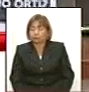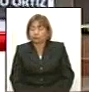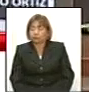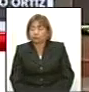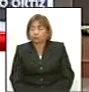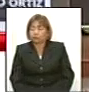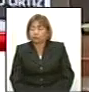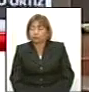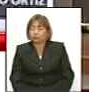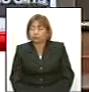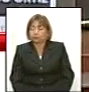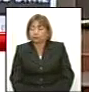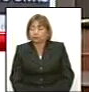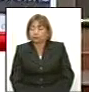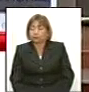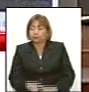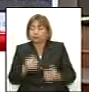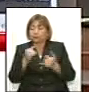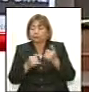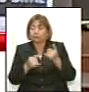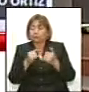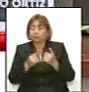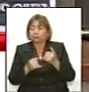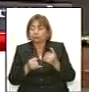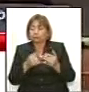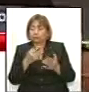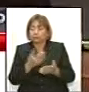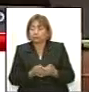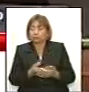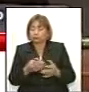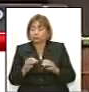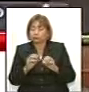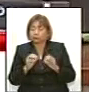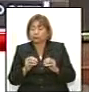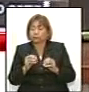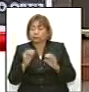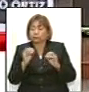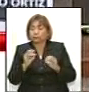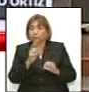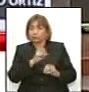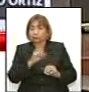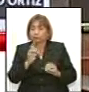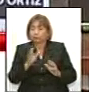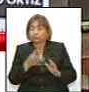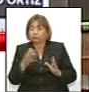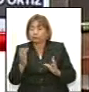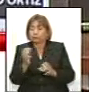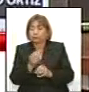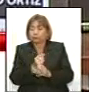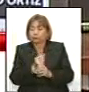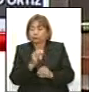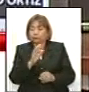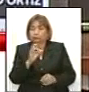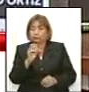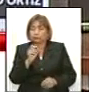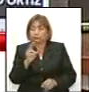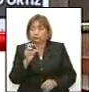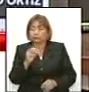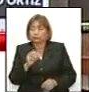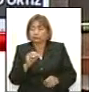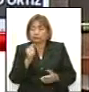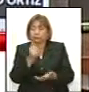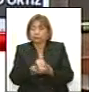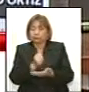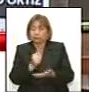Y para finalizar, vamos a terminar no habiendo conseguido el quórum de reglamento, las actas